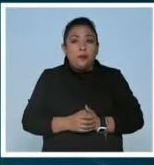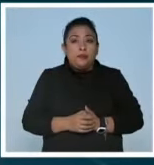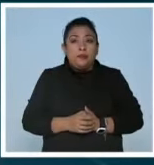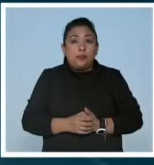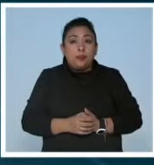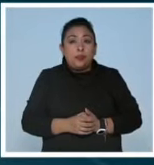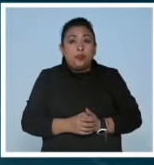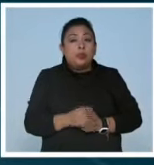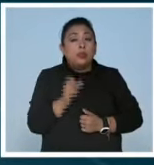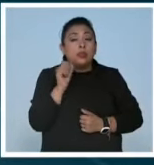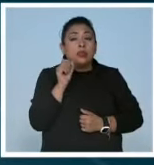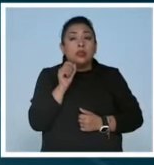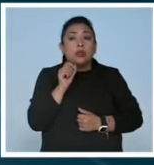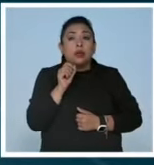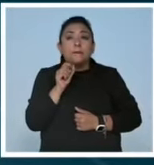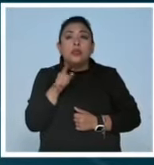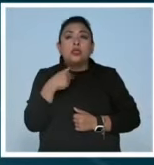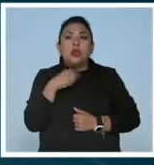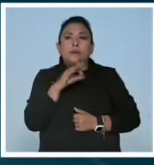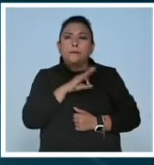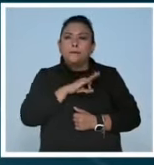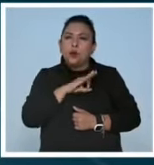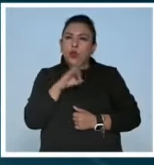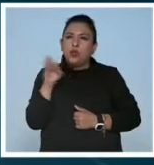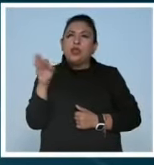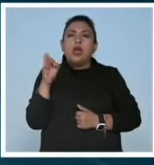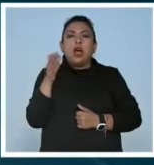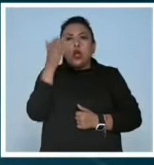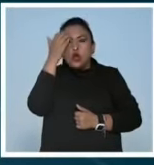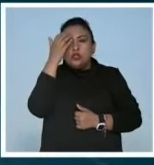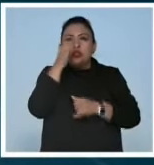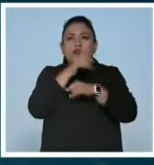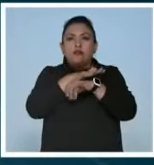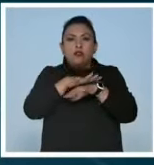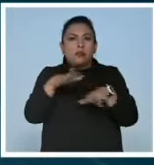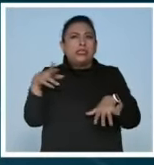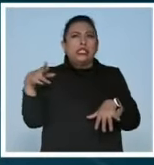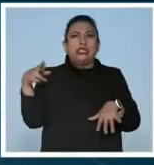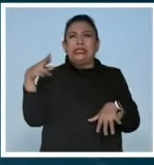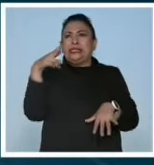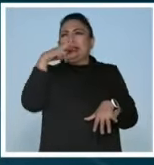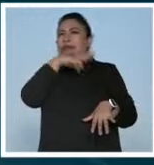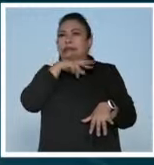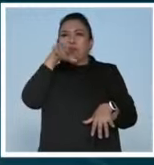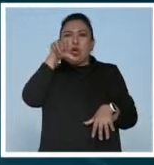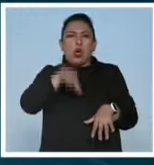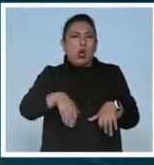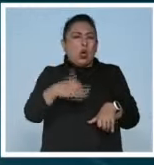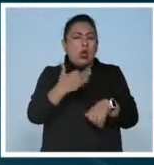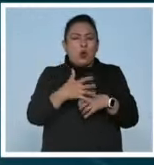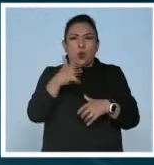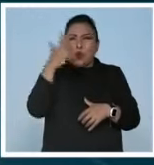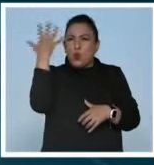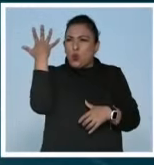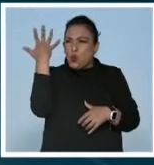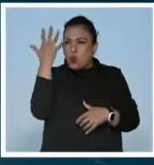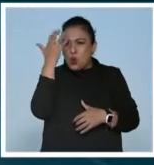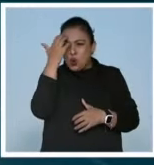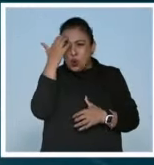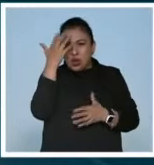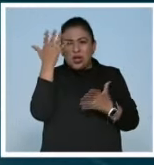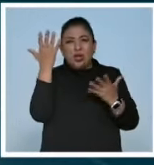Además, por otro lado, me permitía estar informada con una rapidez verdaderamente pasmosa de una serie